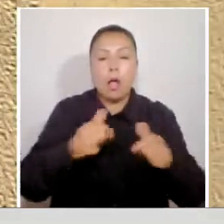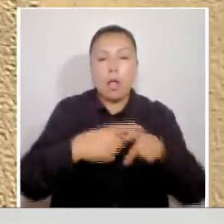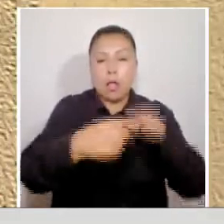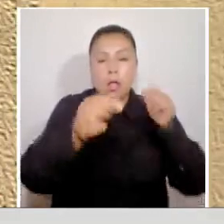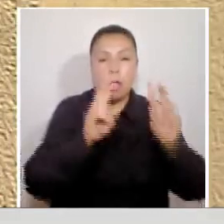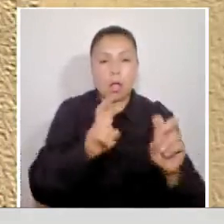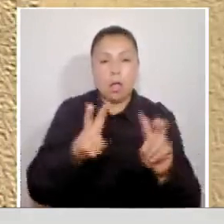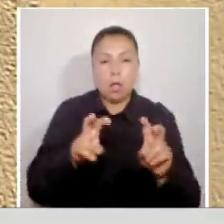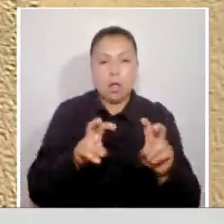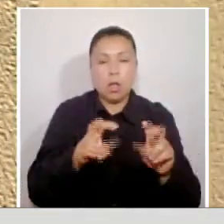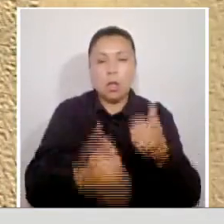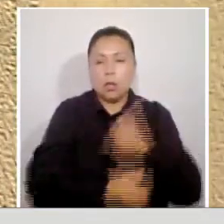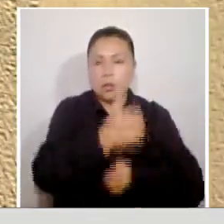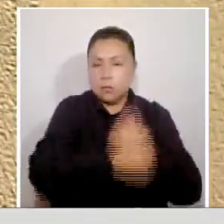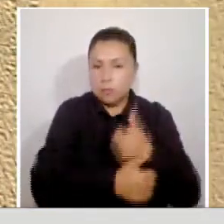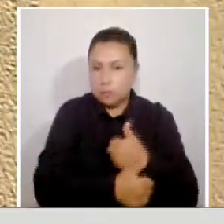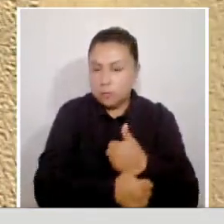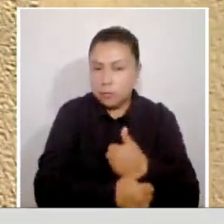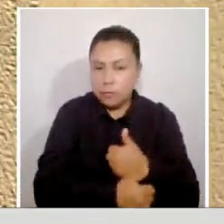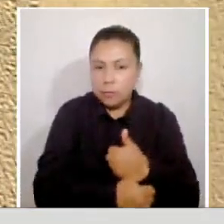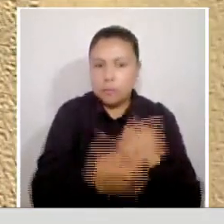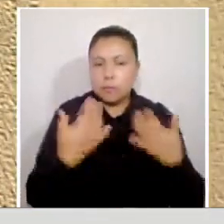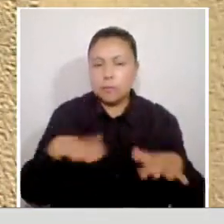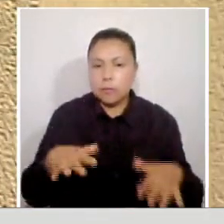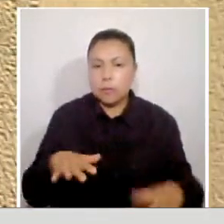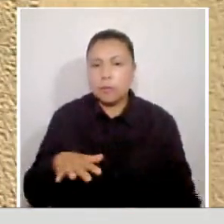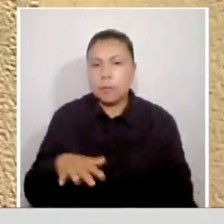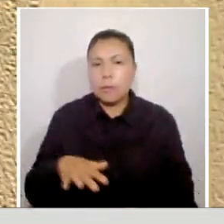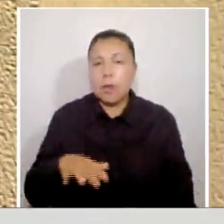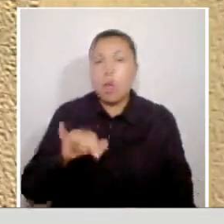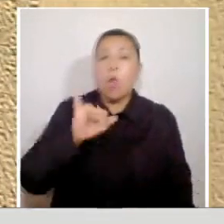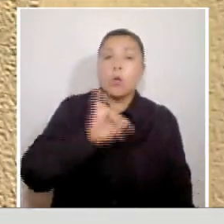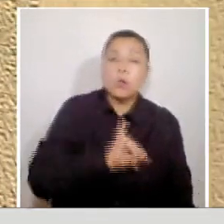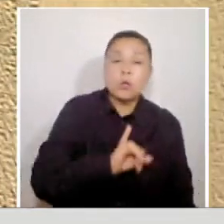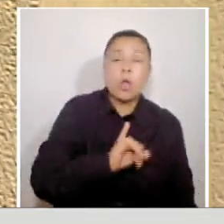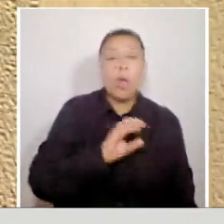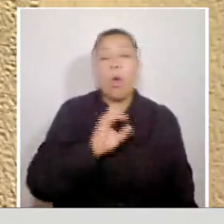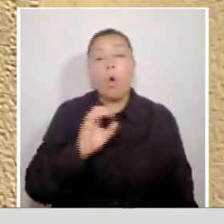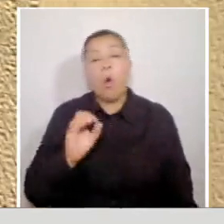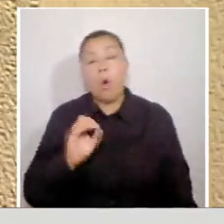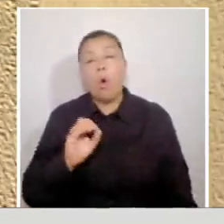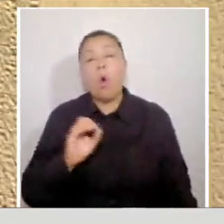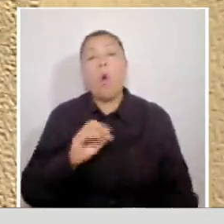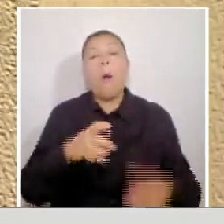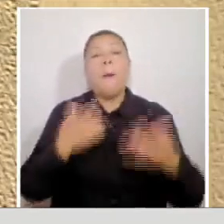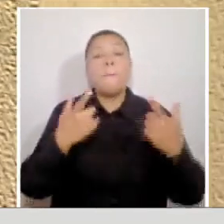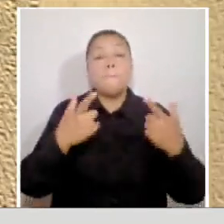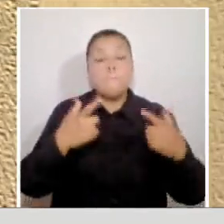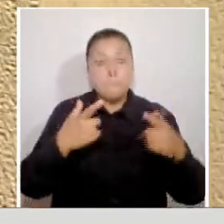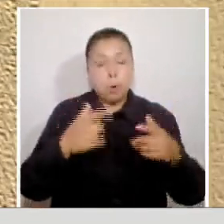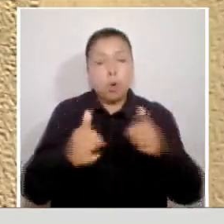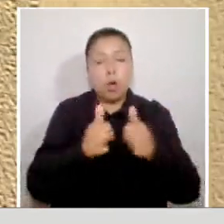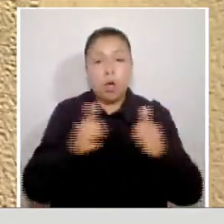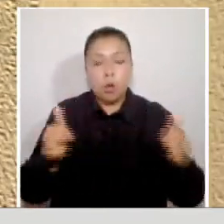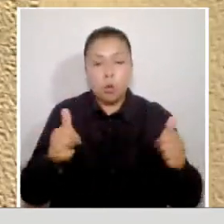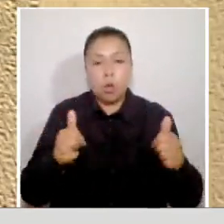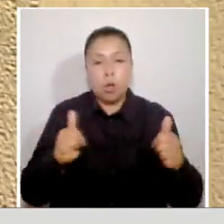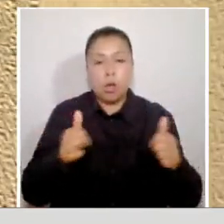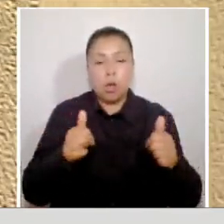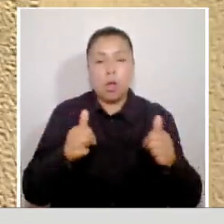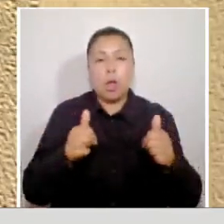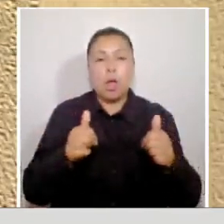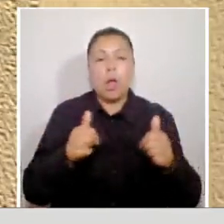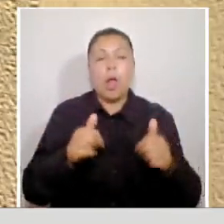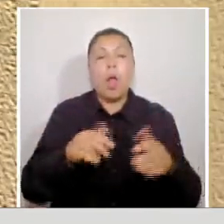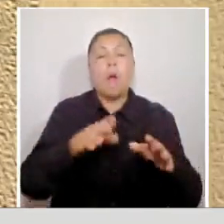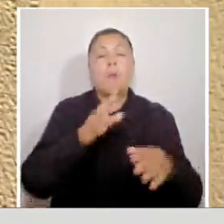su competencia ya sea por sí o por medio de las autoridades fiscalizadoras designadas por el por por el orden ministerial por